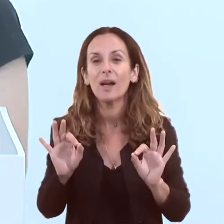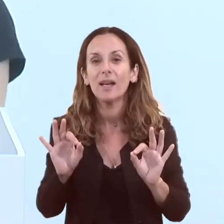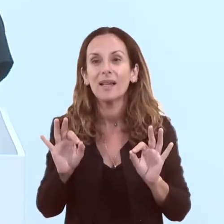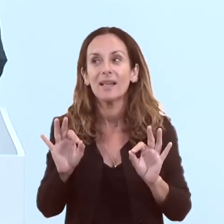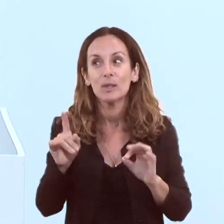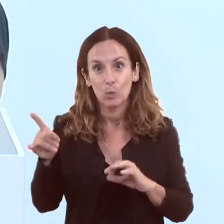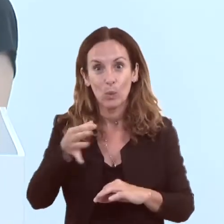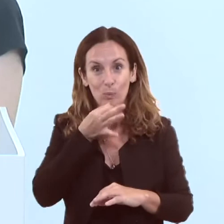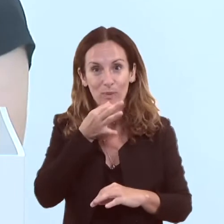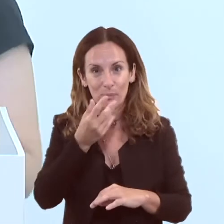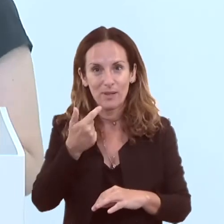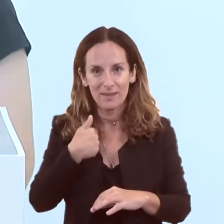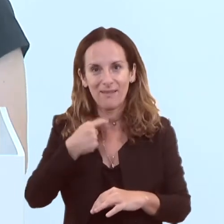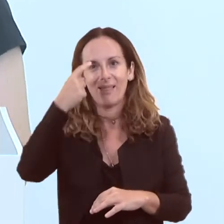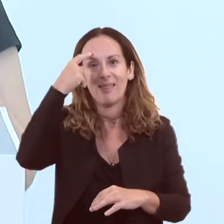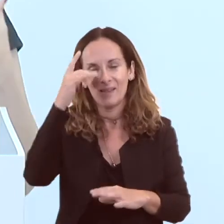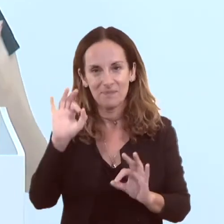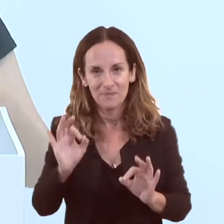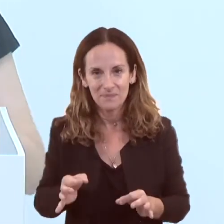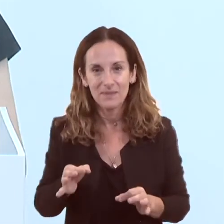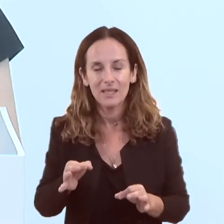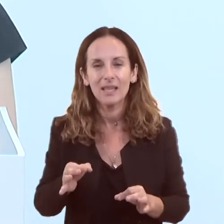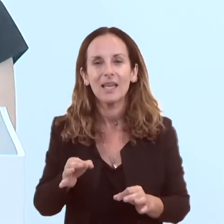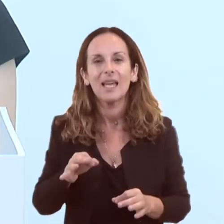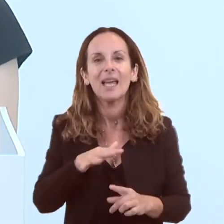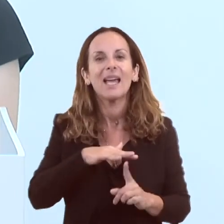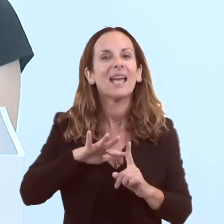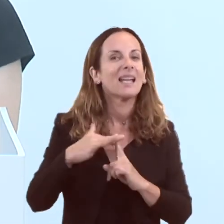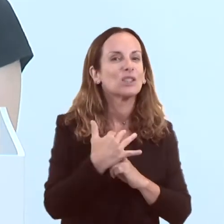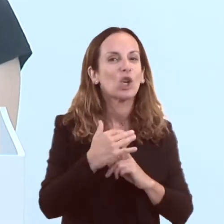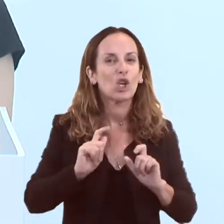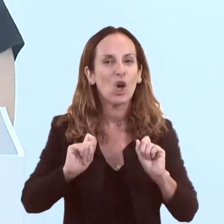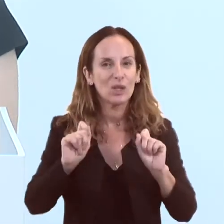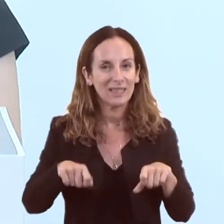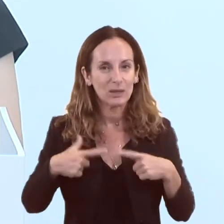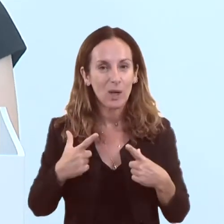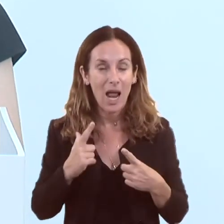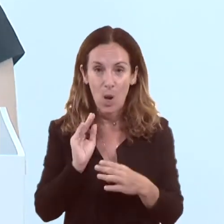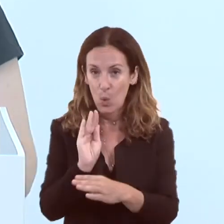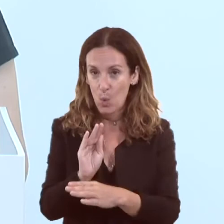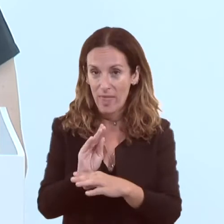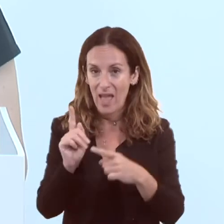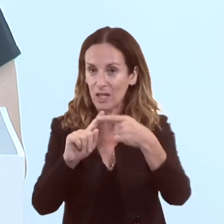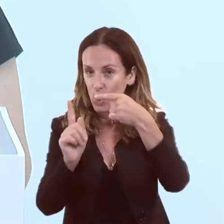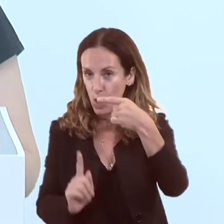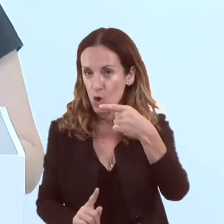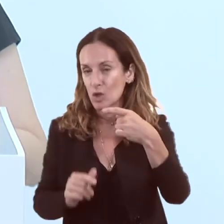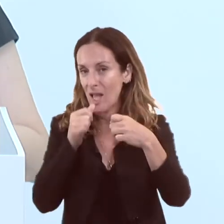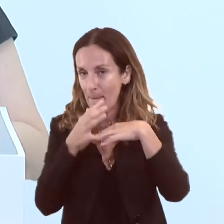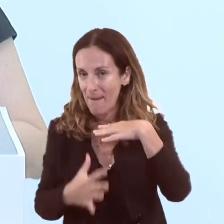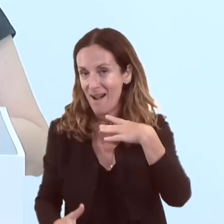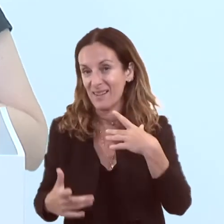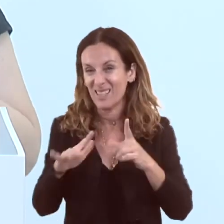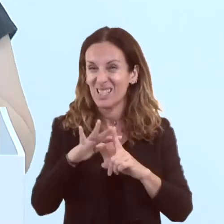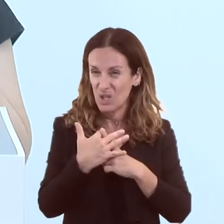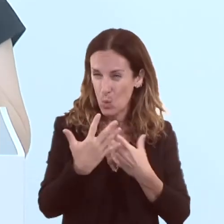de lo que acabas de decir que y del entorno natural y de cuidar las cosas y de todo lo que está pasando